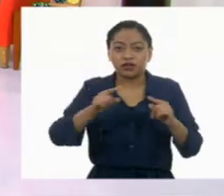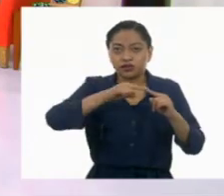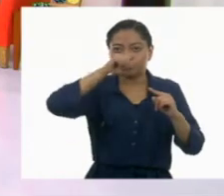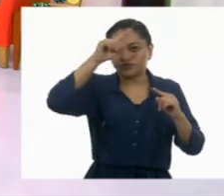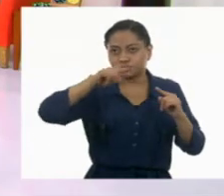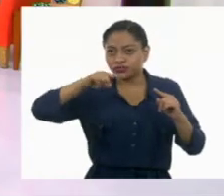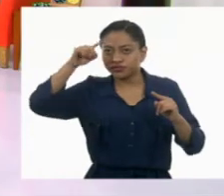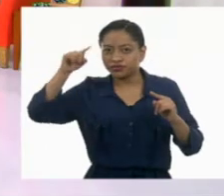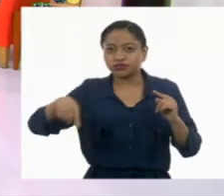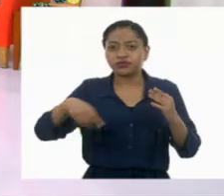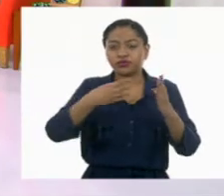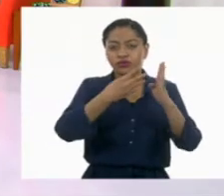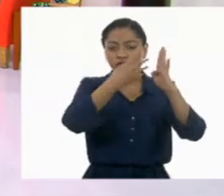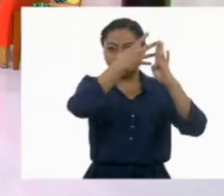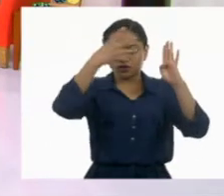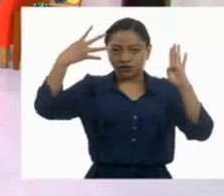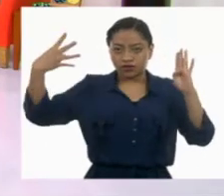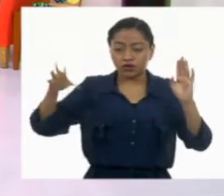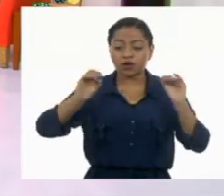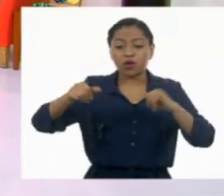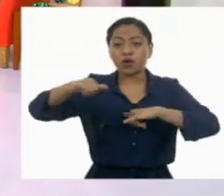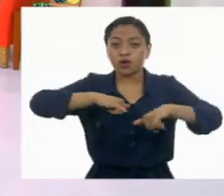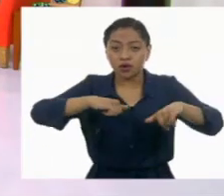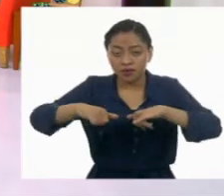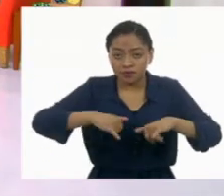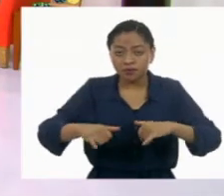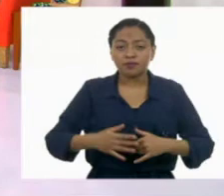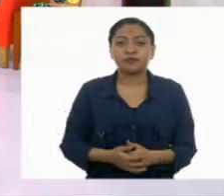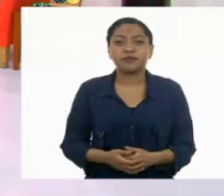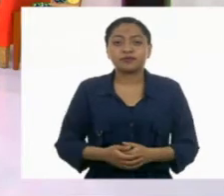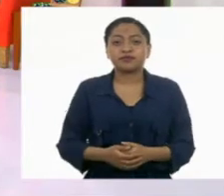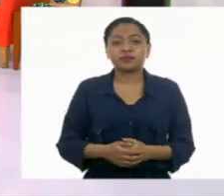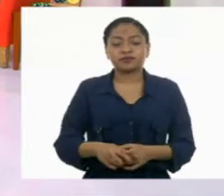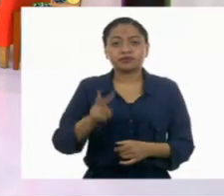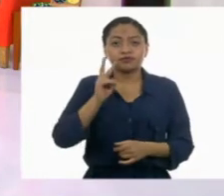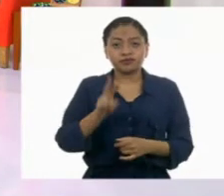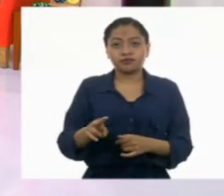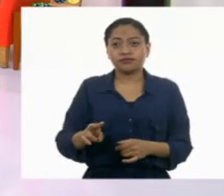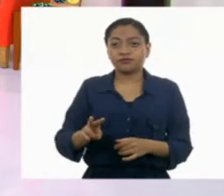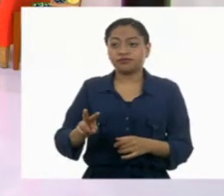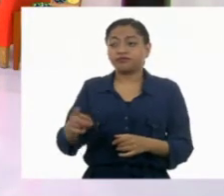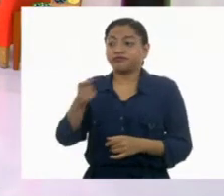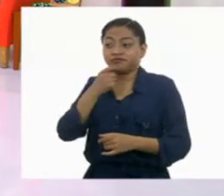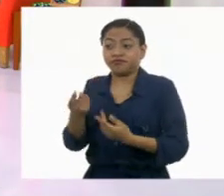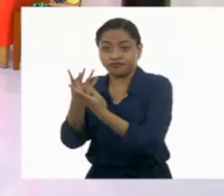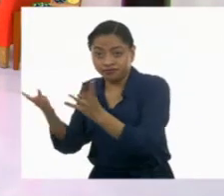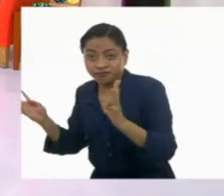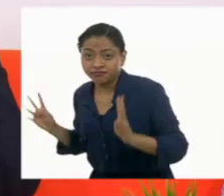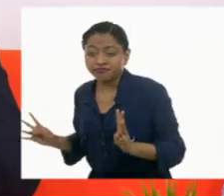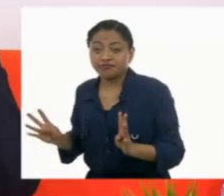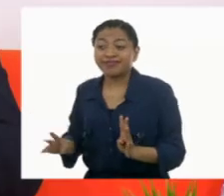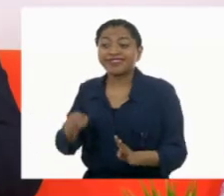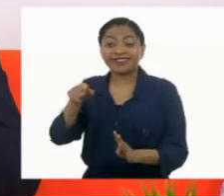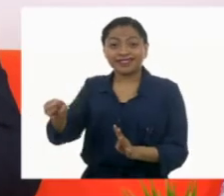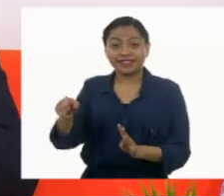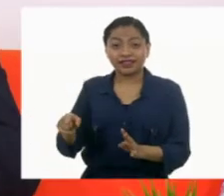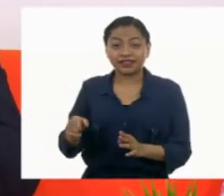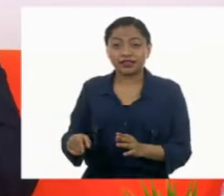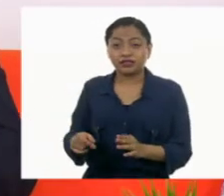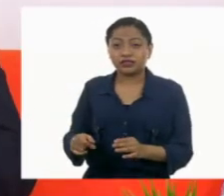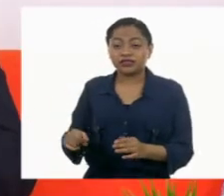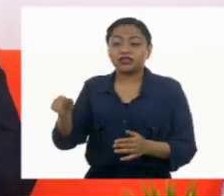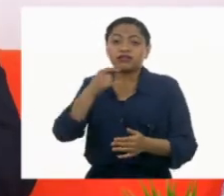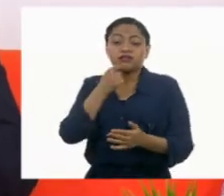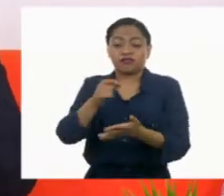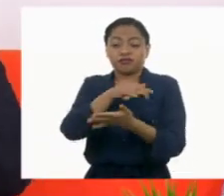un mapa, como un esquema. Y entonces, como nosotros o cualquier otro niño, también el niño lector braille